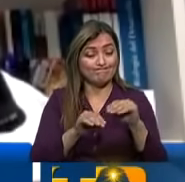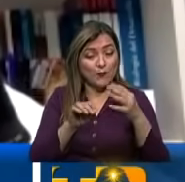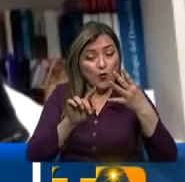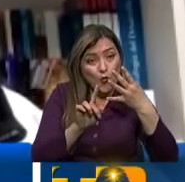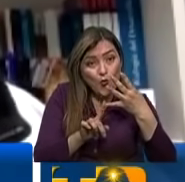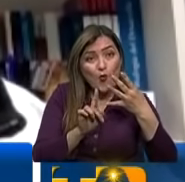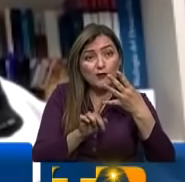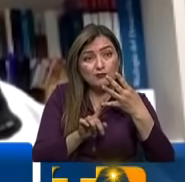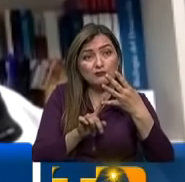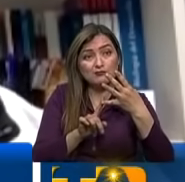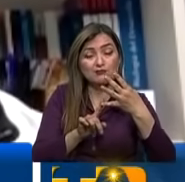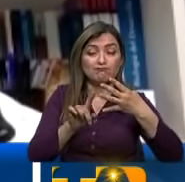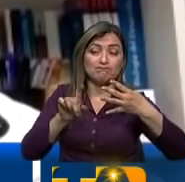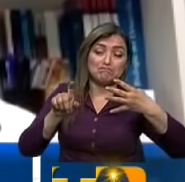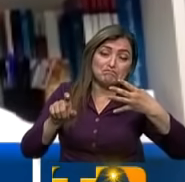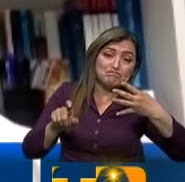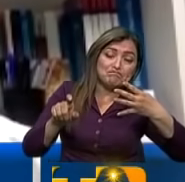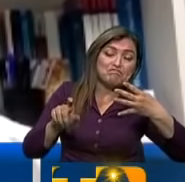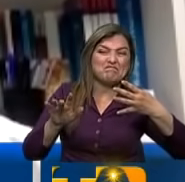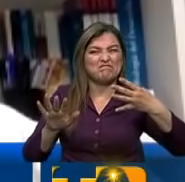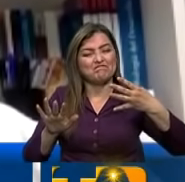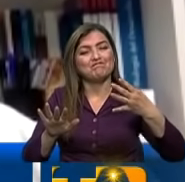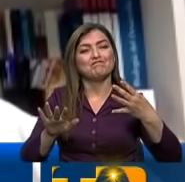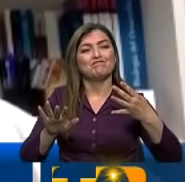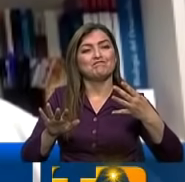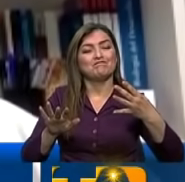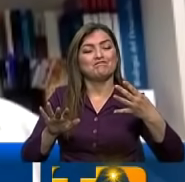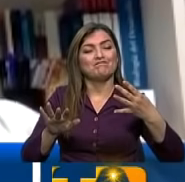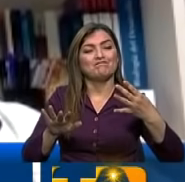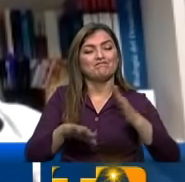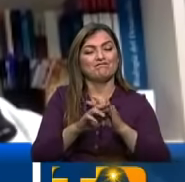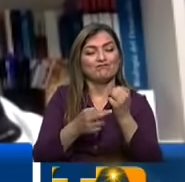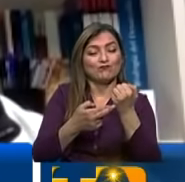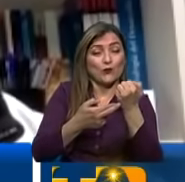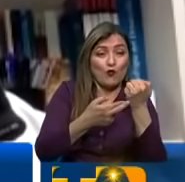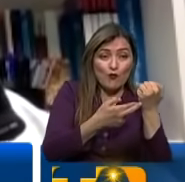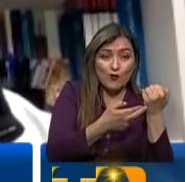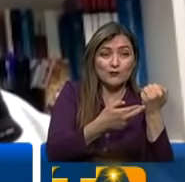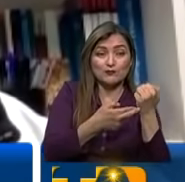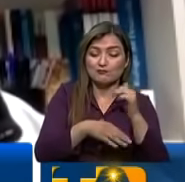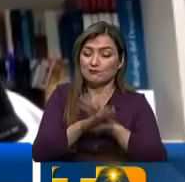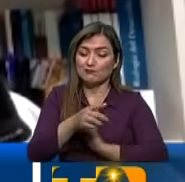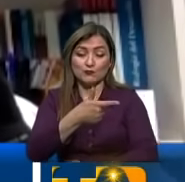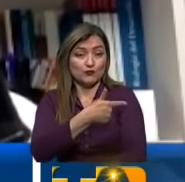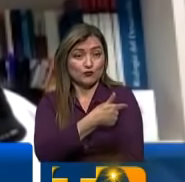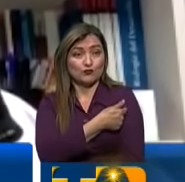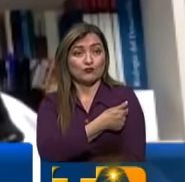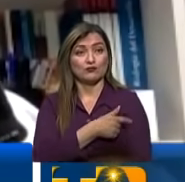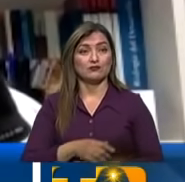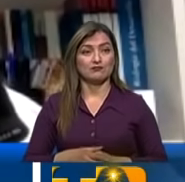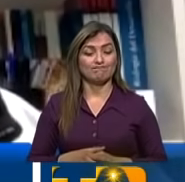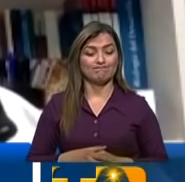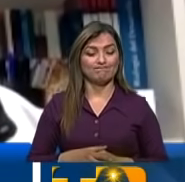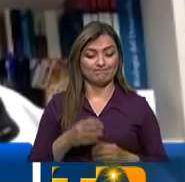¿Es necesaria? Bueno, pues parece ser que cuantas más refuerzos, cuantas más vacunas de